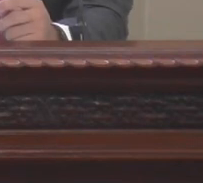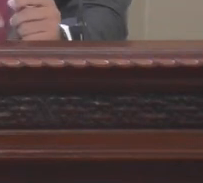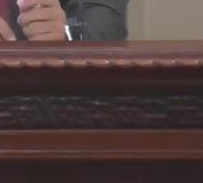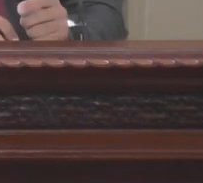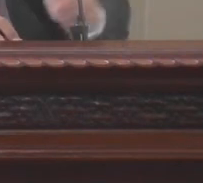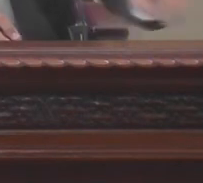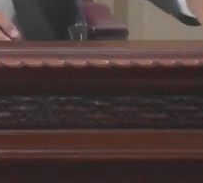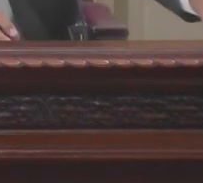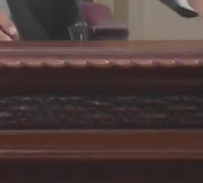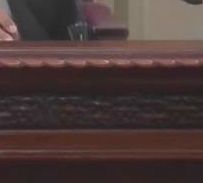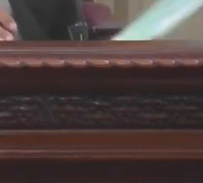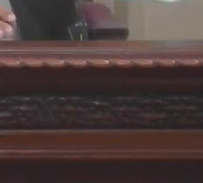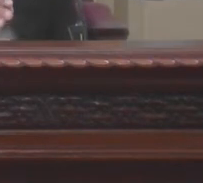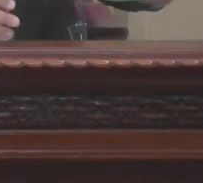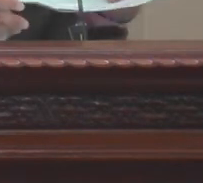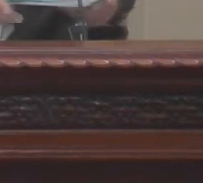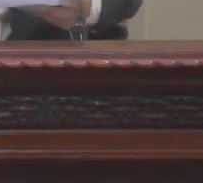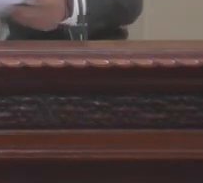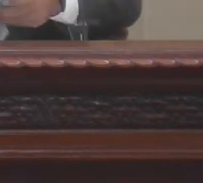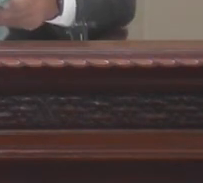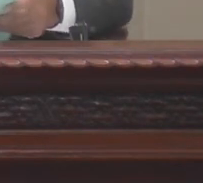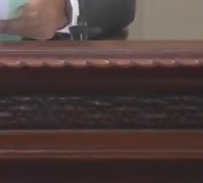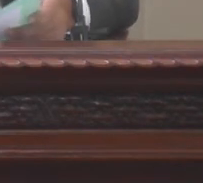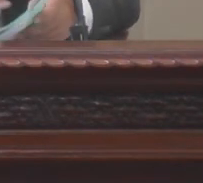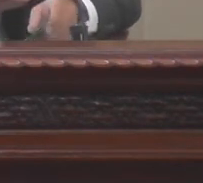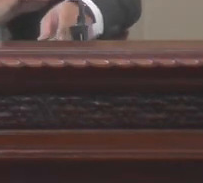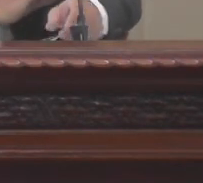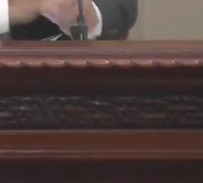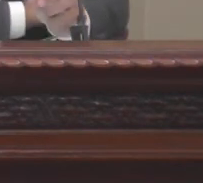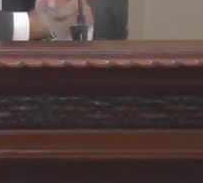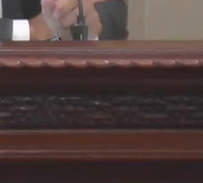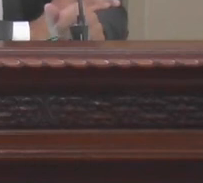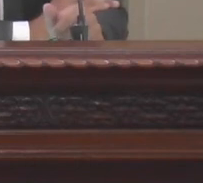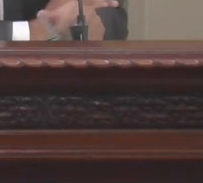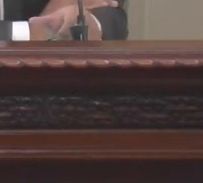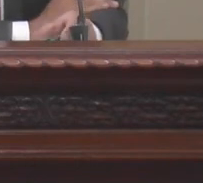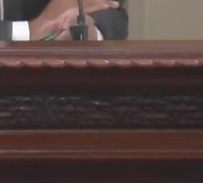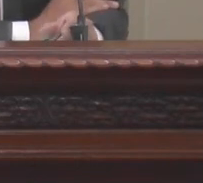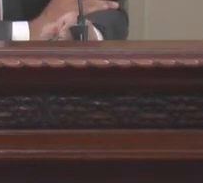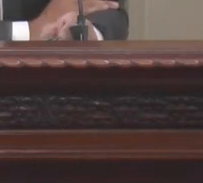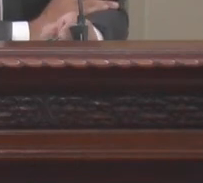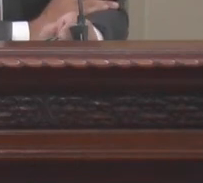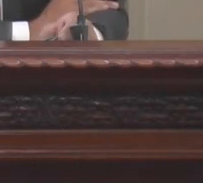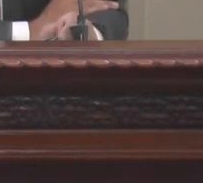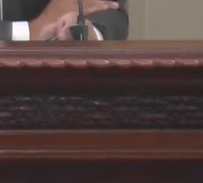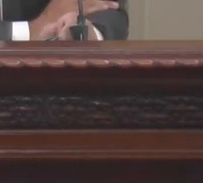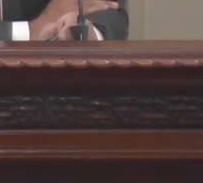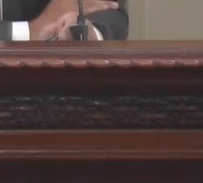A consideración el tratamiento sobre tablas del proyecto de comunicación. A votación,